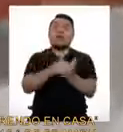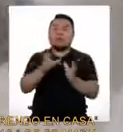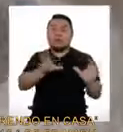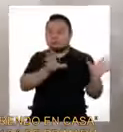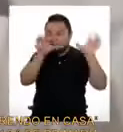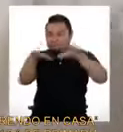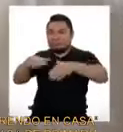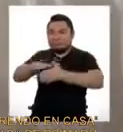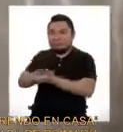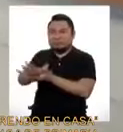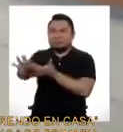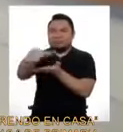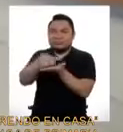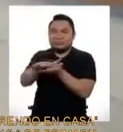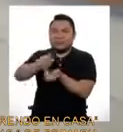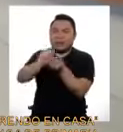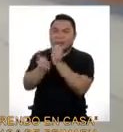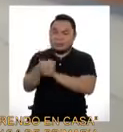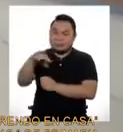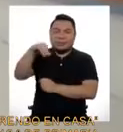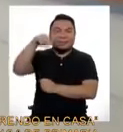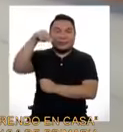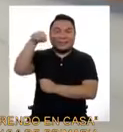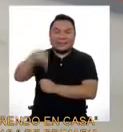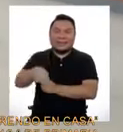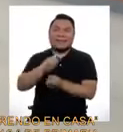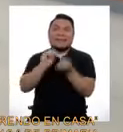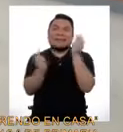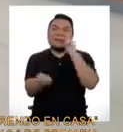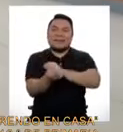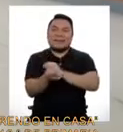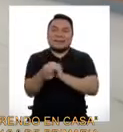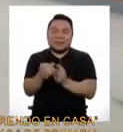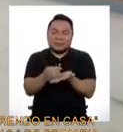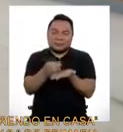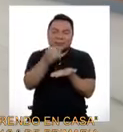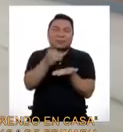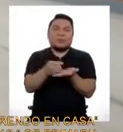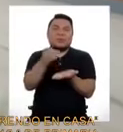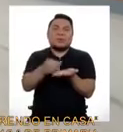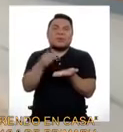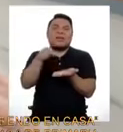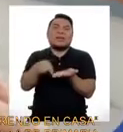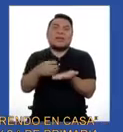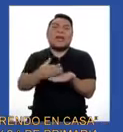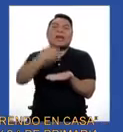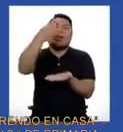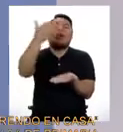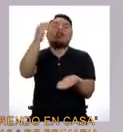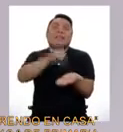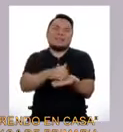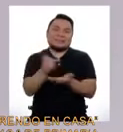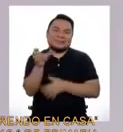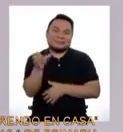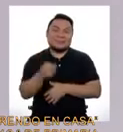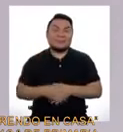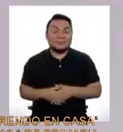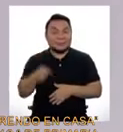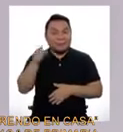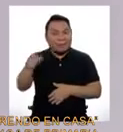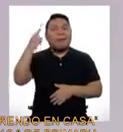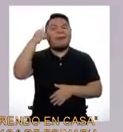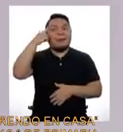luego formar estas esferas, que luego se convertirán en esto. Y al inflarlas con aire caliente, se transformarán en esto. Este video nos